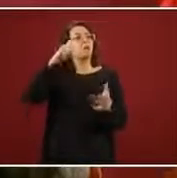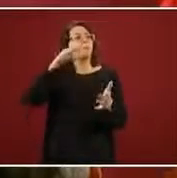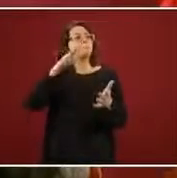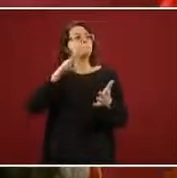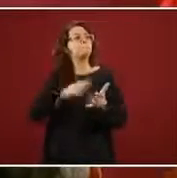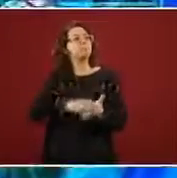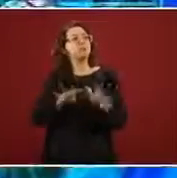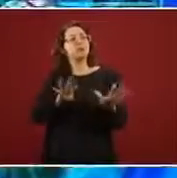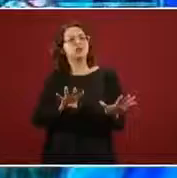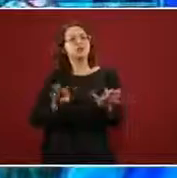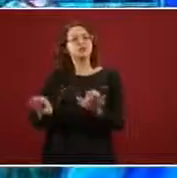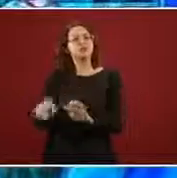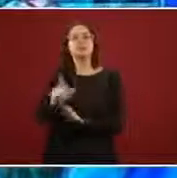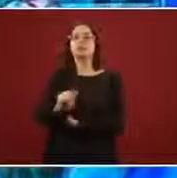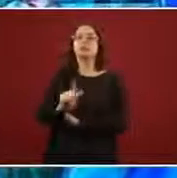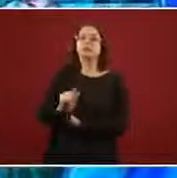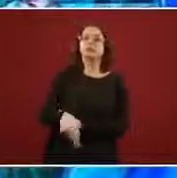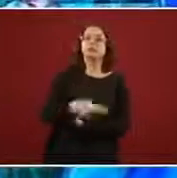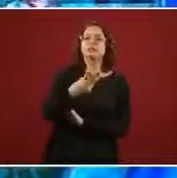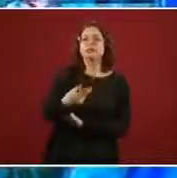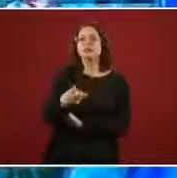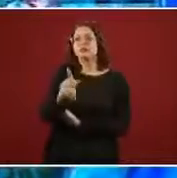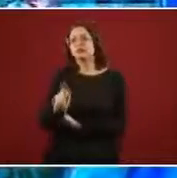1973, 74.